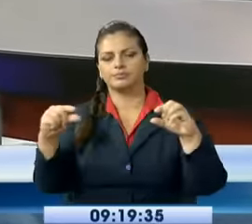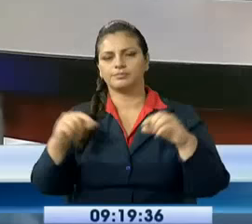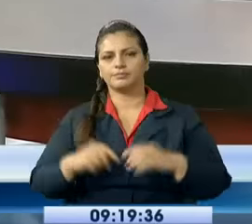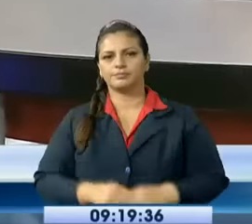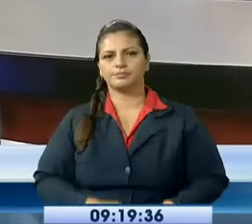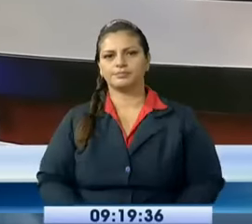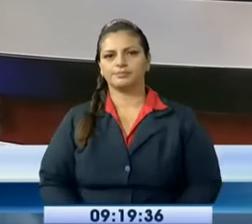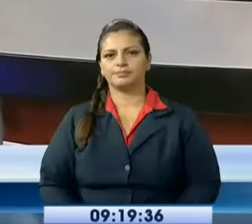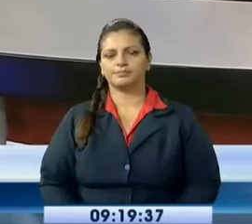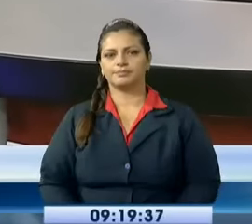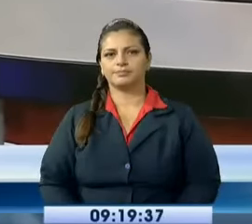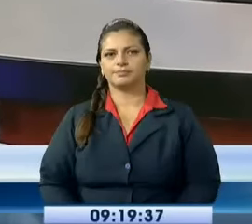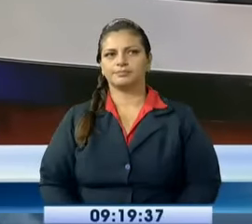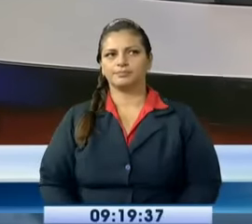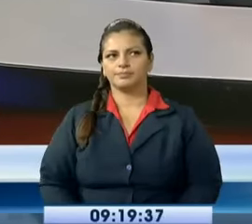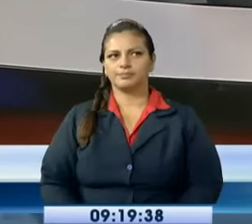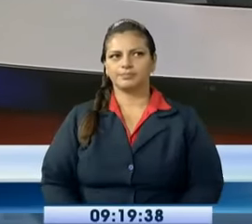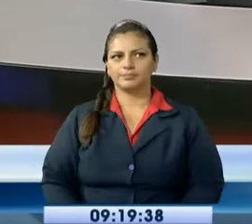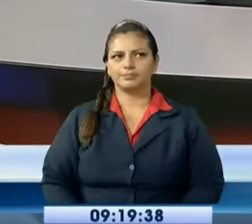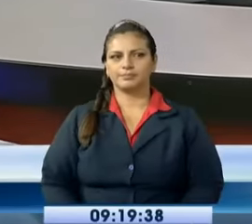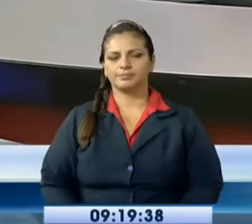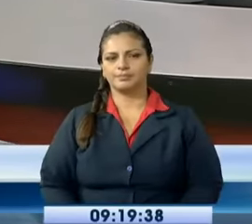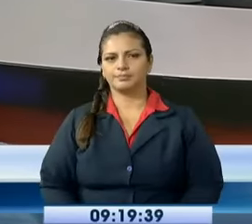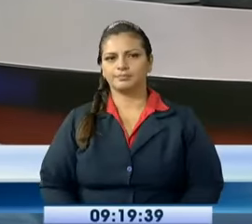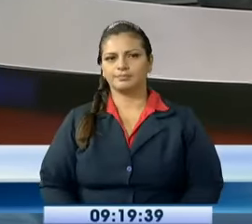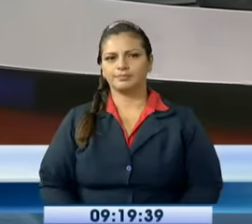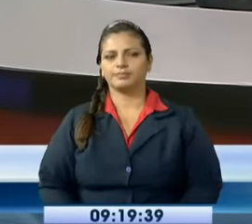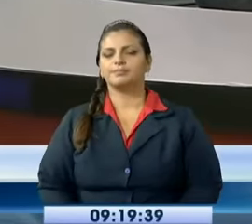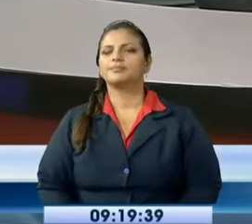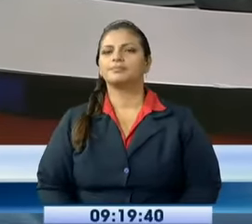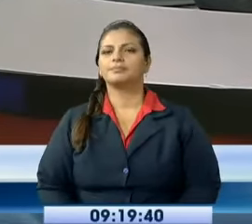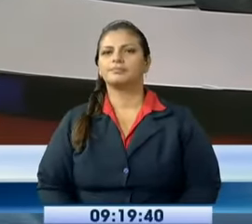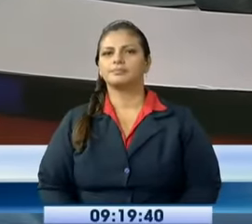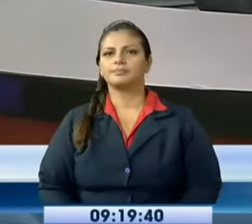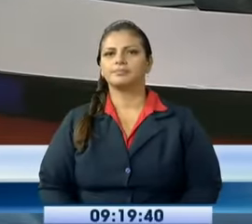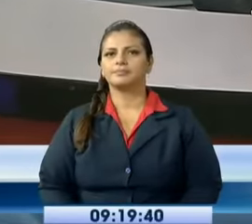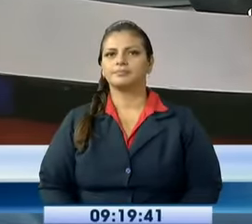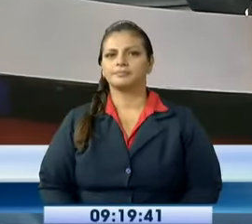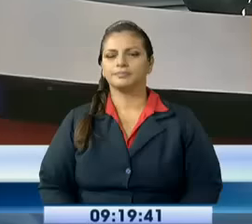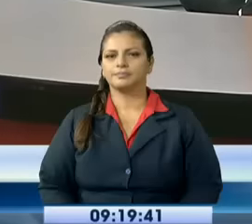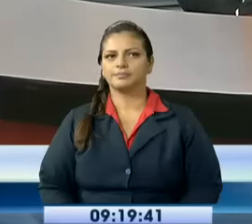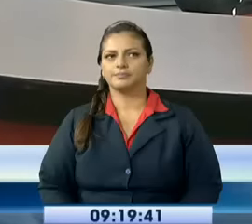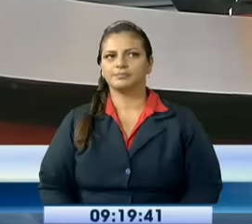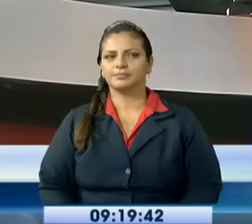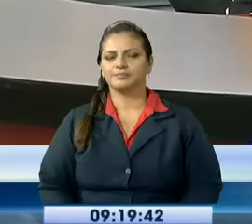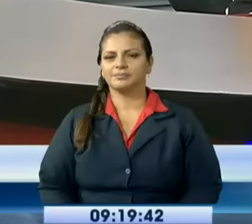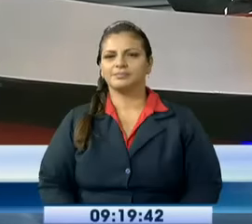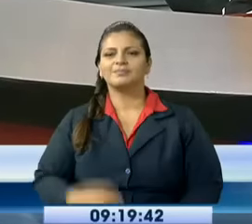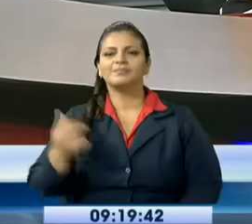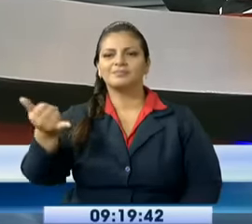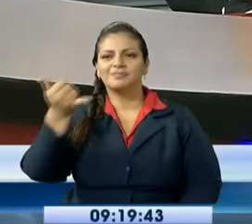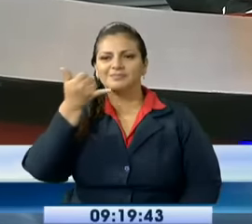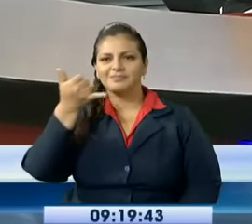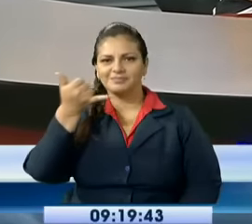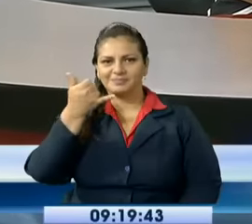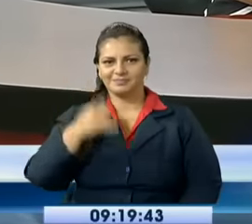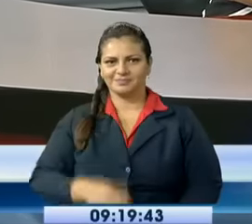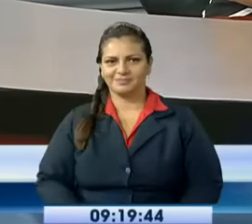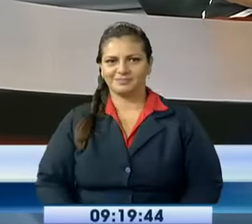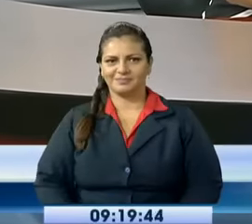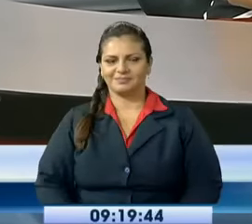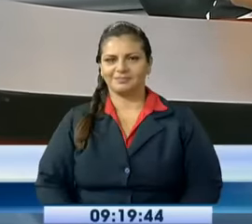42-21-42-32. Ahí también está un número celular. Extensión, no estoy de acuerdo a las extensiones. Sí, 42-21-42-32. Ahí nos escriben. Nos llaman. Nos llaman. Por favor, al